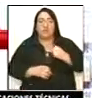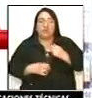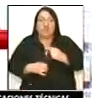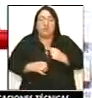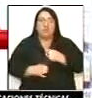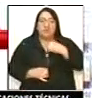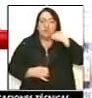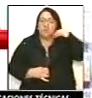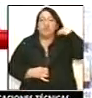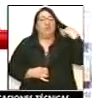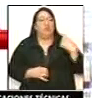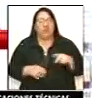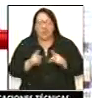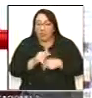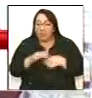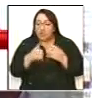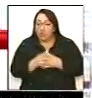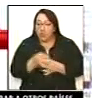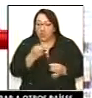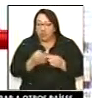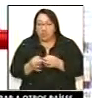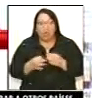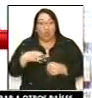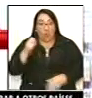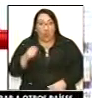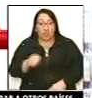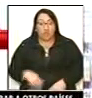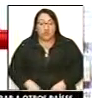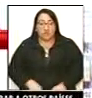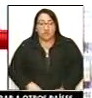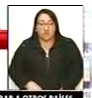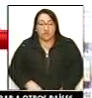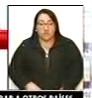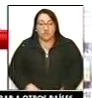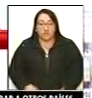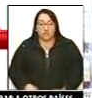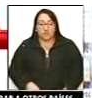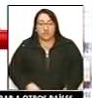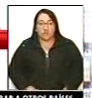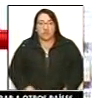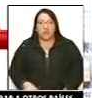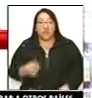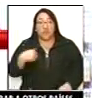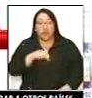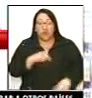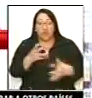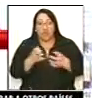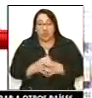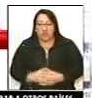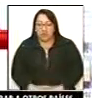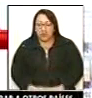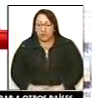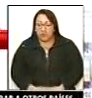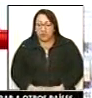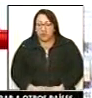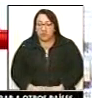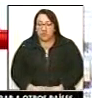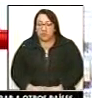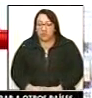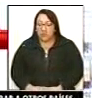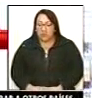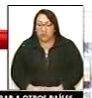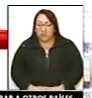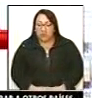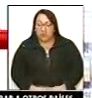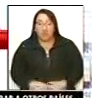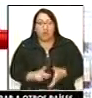además el perfil del juez y el modelo de justicia que queremos. Luego puede venir estas